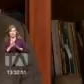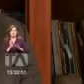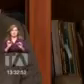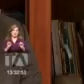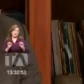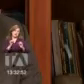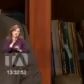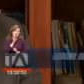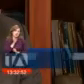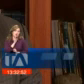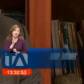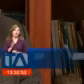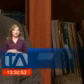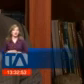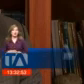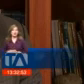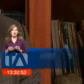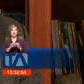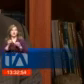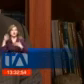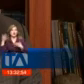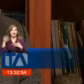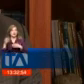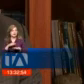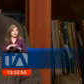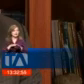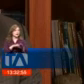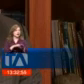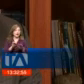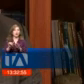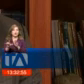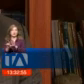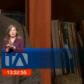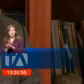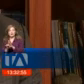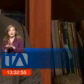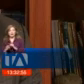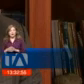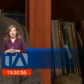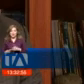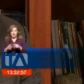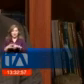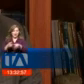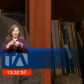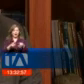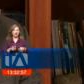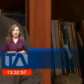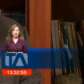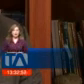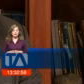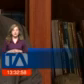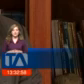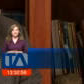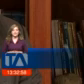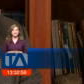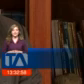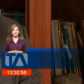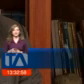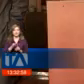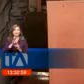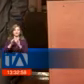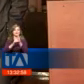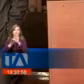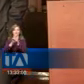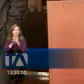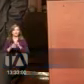anomalías. Donde por favorecer a un partido político se cometieron irregularidades de todo género y especie, pero especialmente violaciones a la ley.